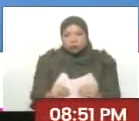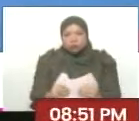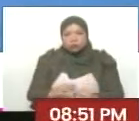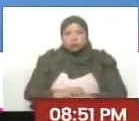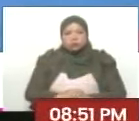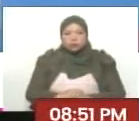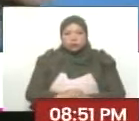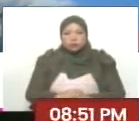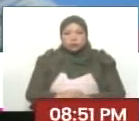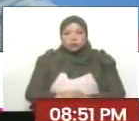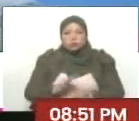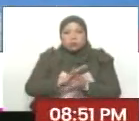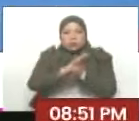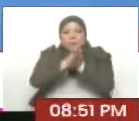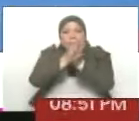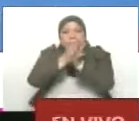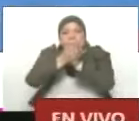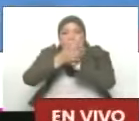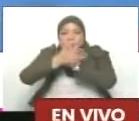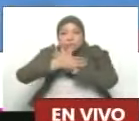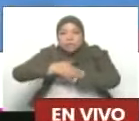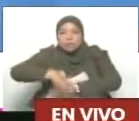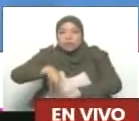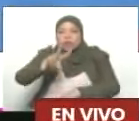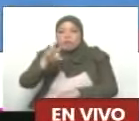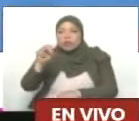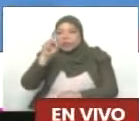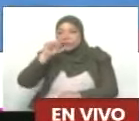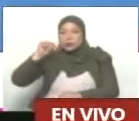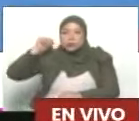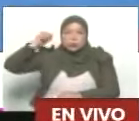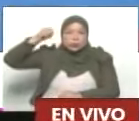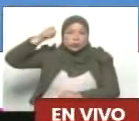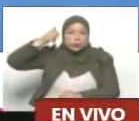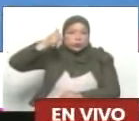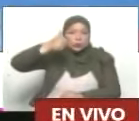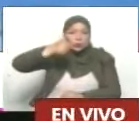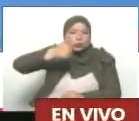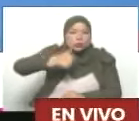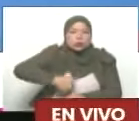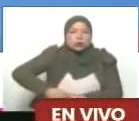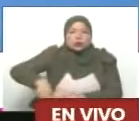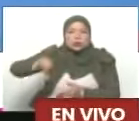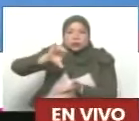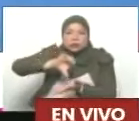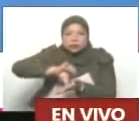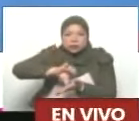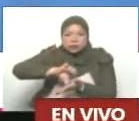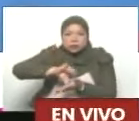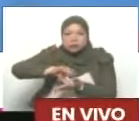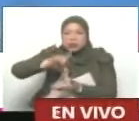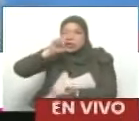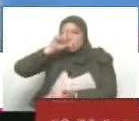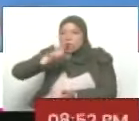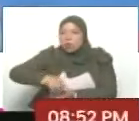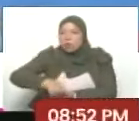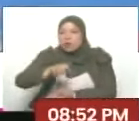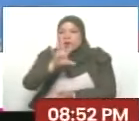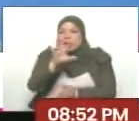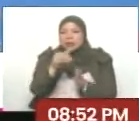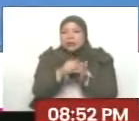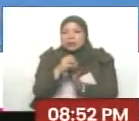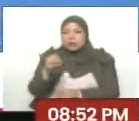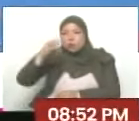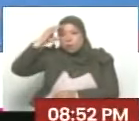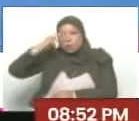Borró del mapa Afganistán, 20 años de guerra. Borró del mapa Irak, más de 500.000